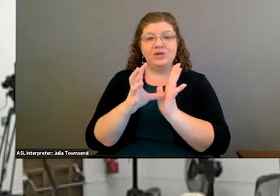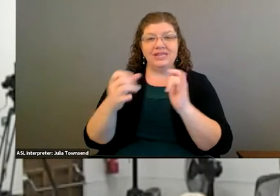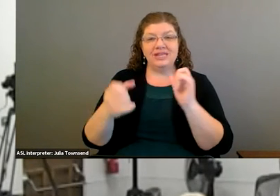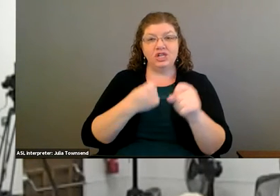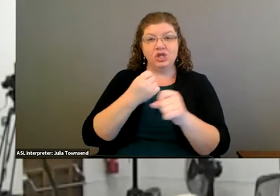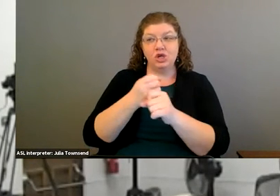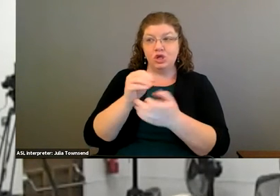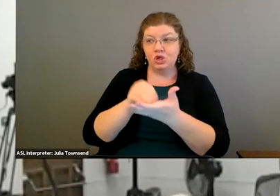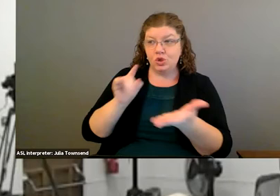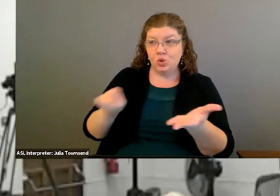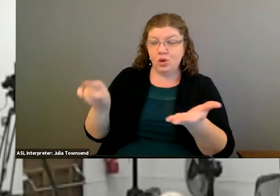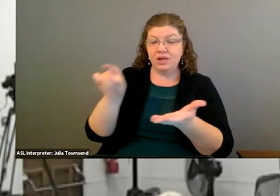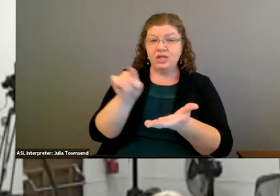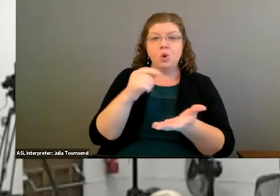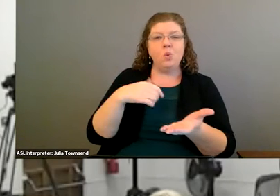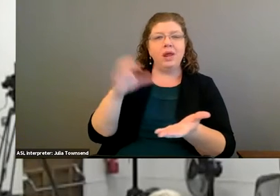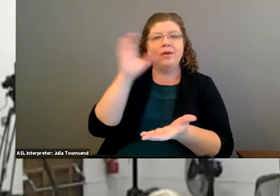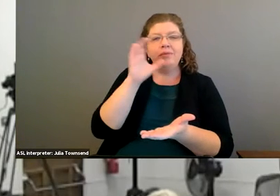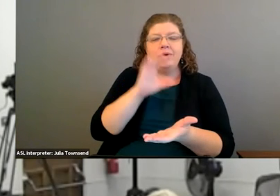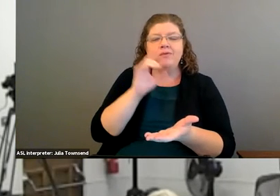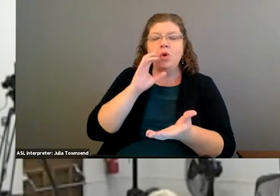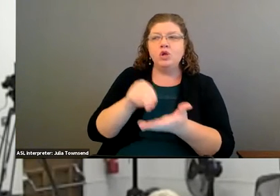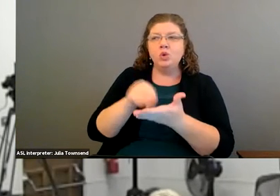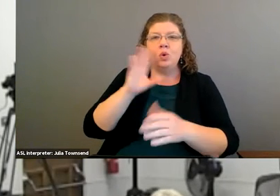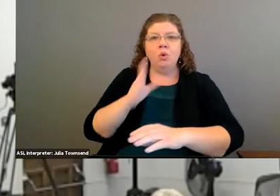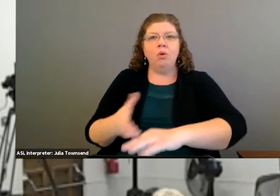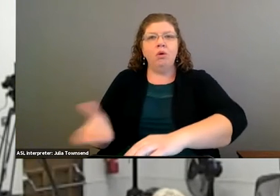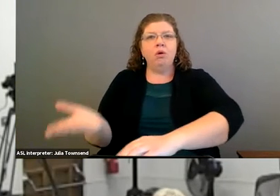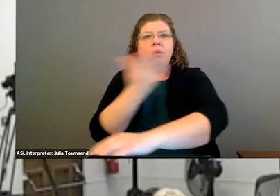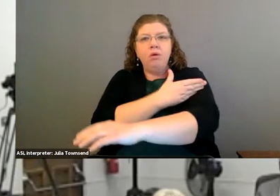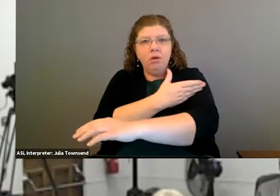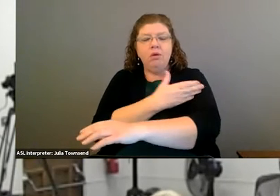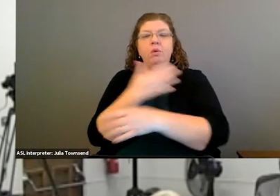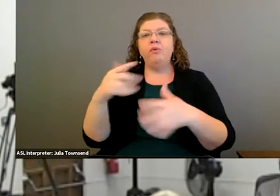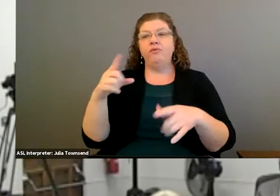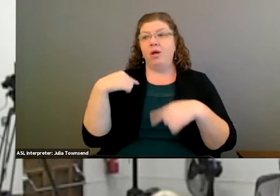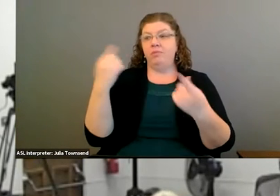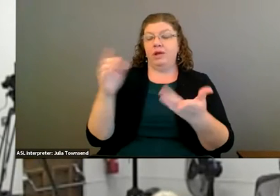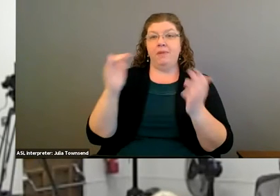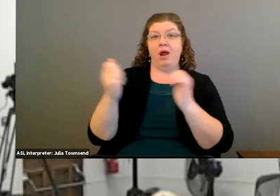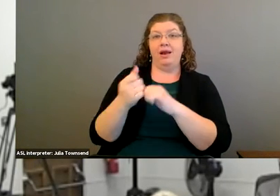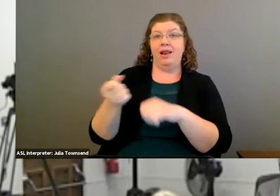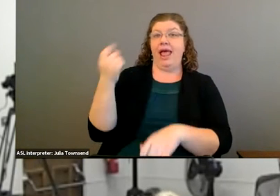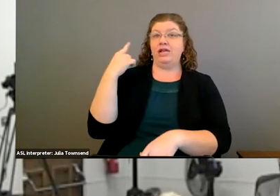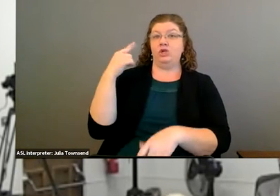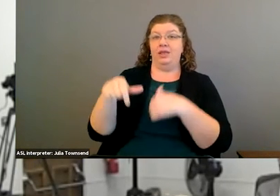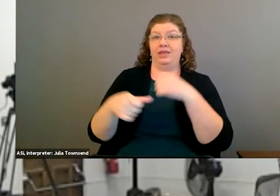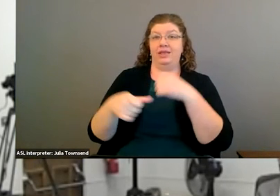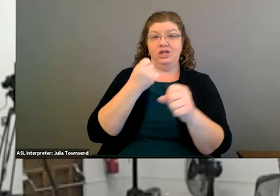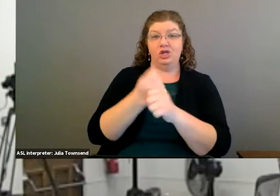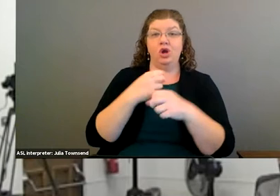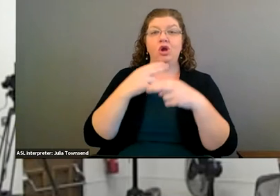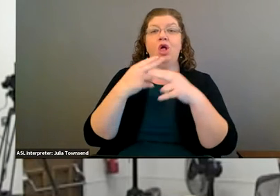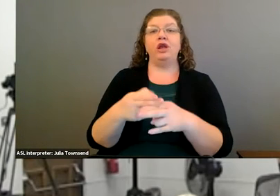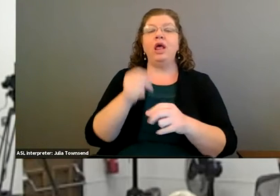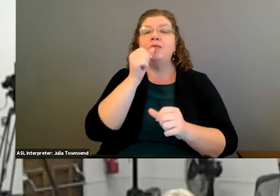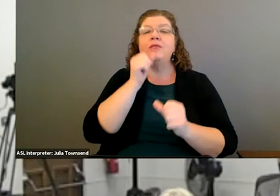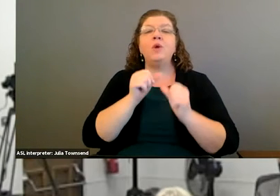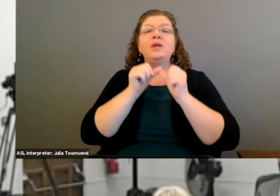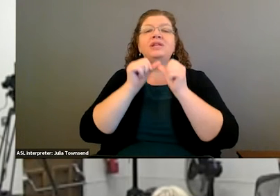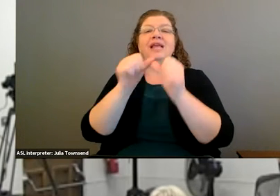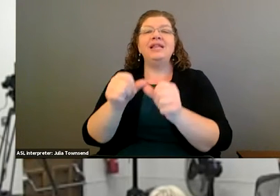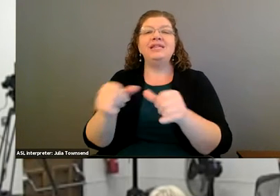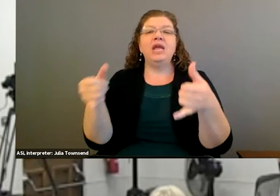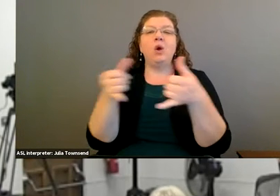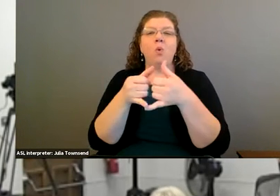El señor Browse y yo estamos buscando estudiantes que han hecho progreso significativo y relevante desde el último año escolar hasta este, y lo